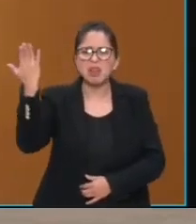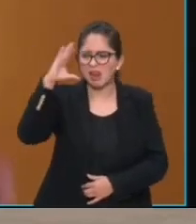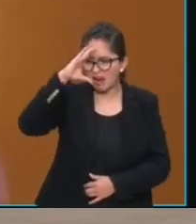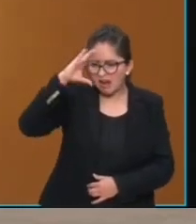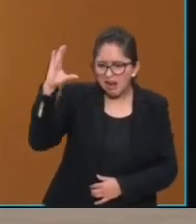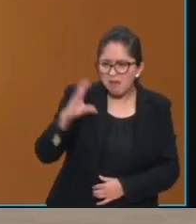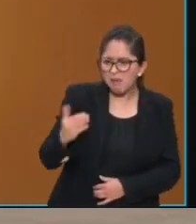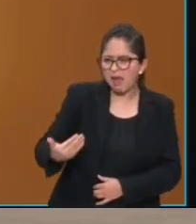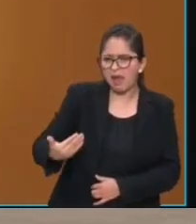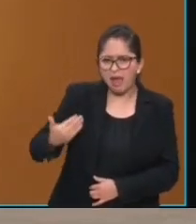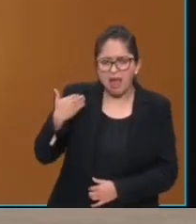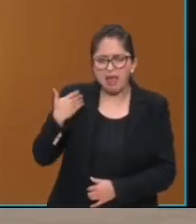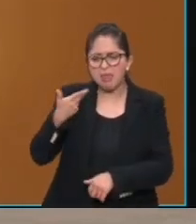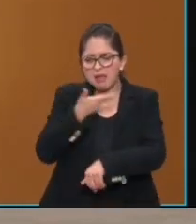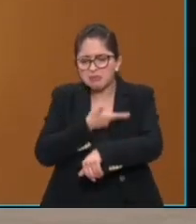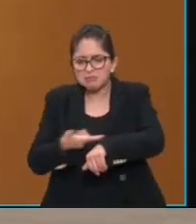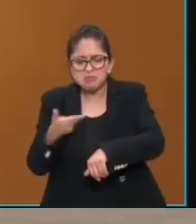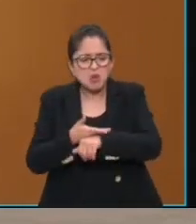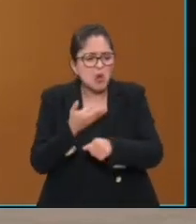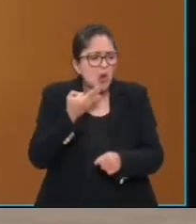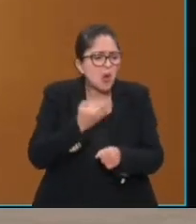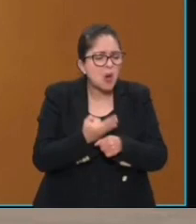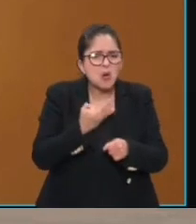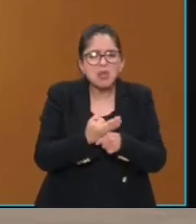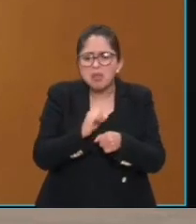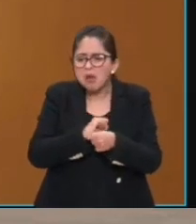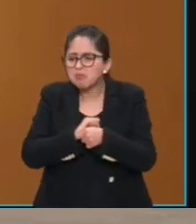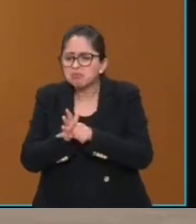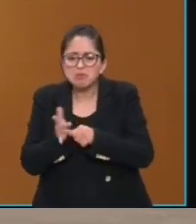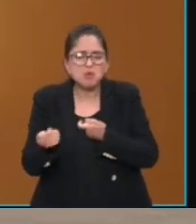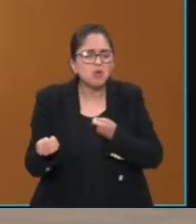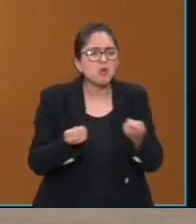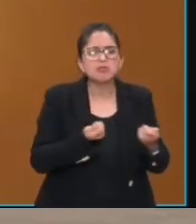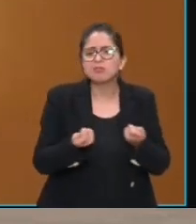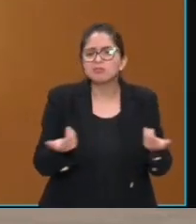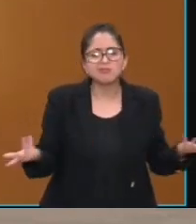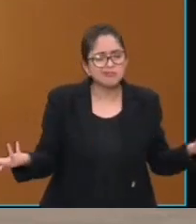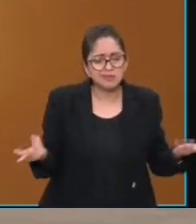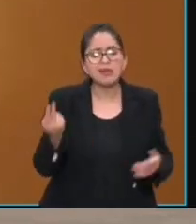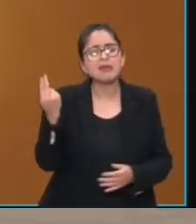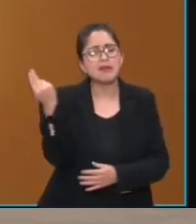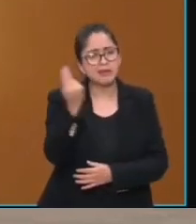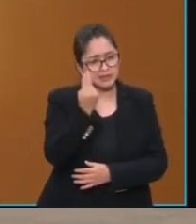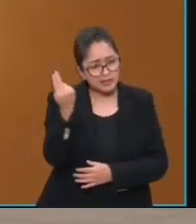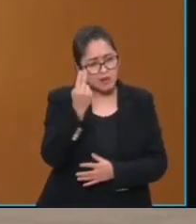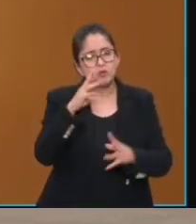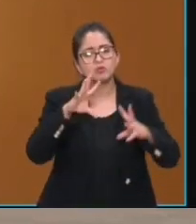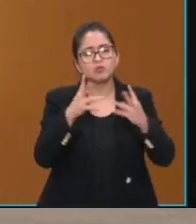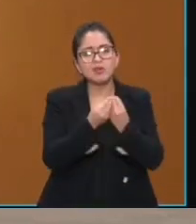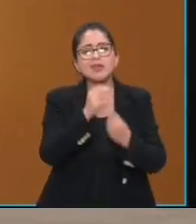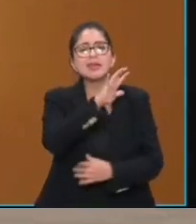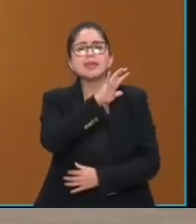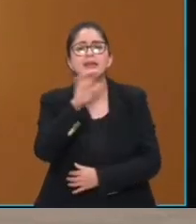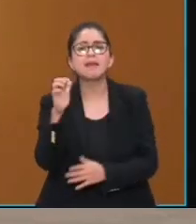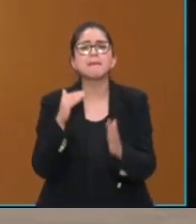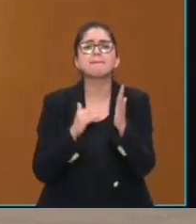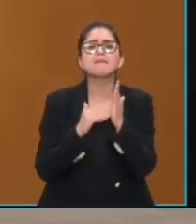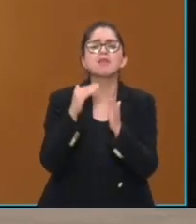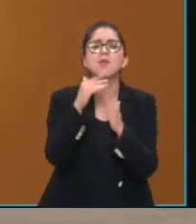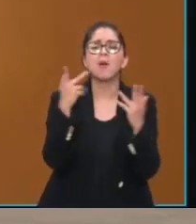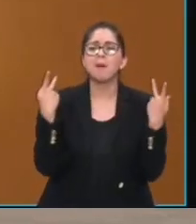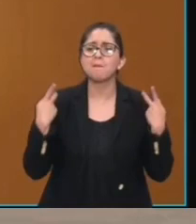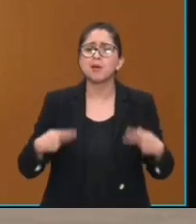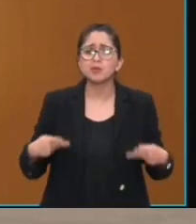las decisiones en materia de pandemia, necesitan tener por aquellas 500 millones de personas que